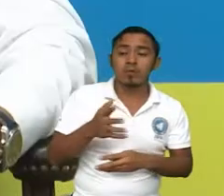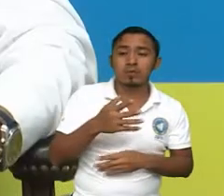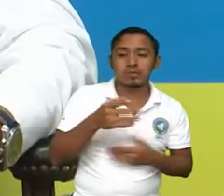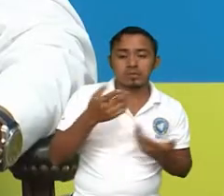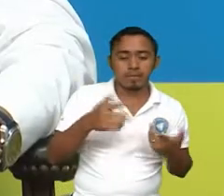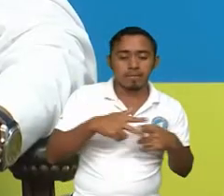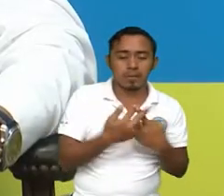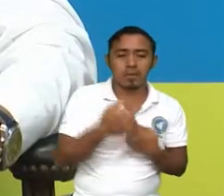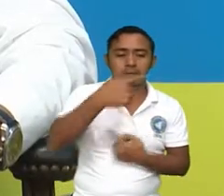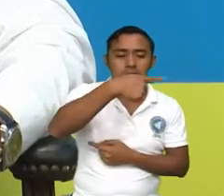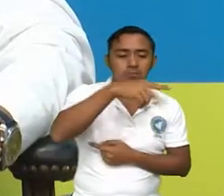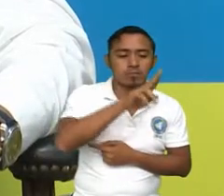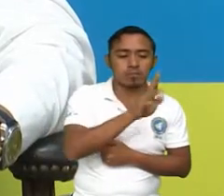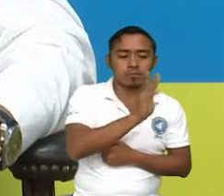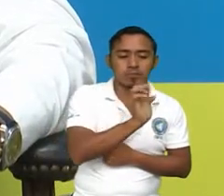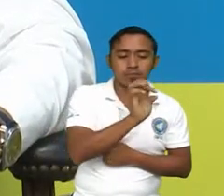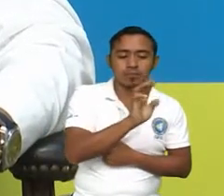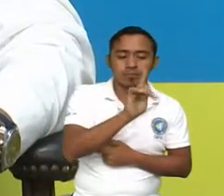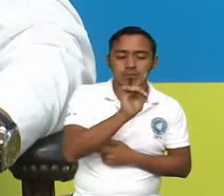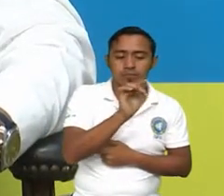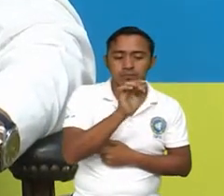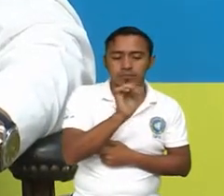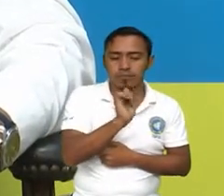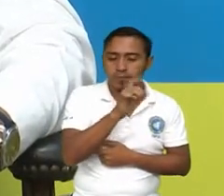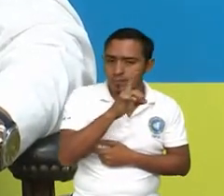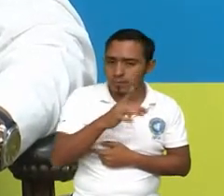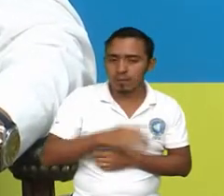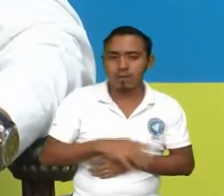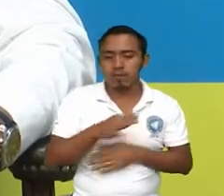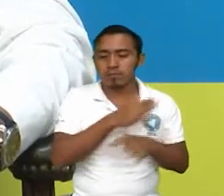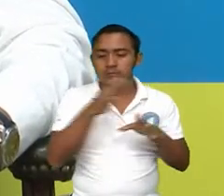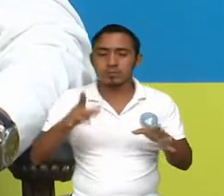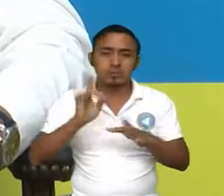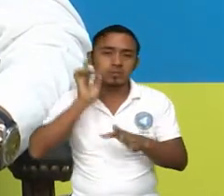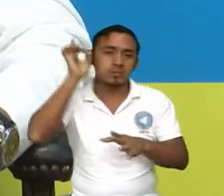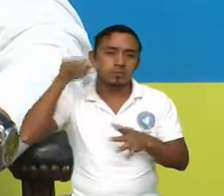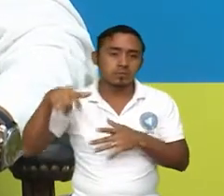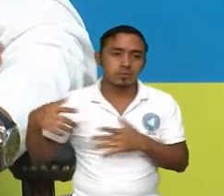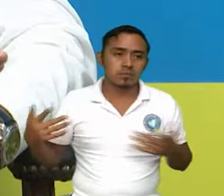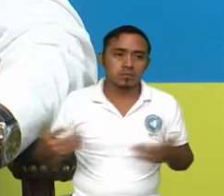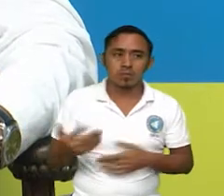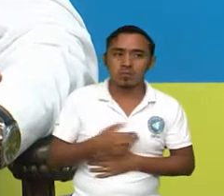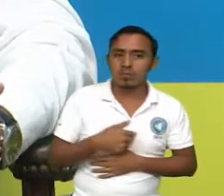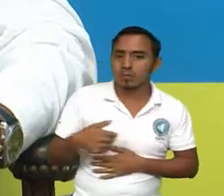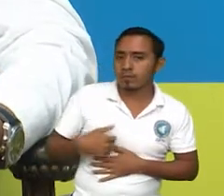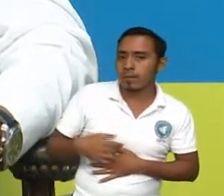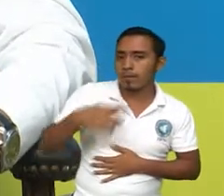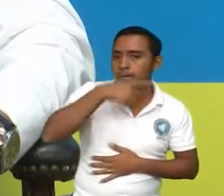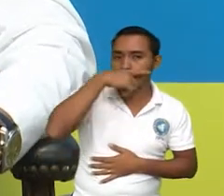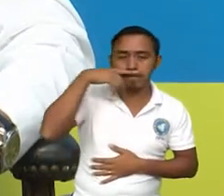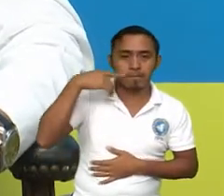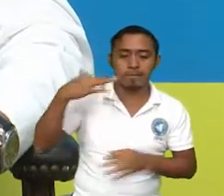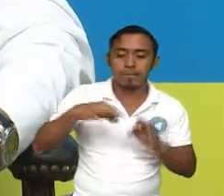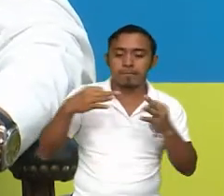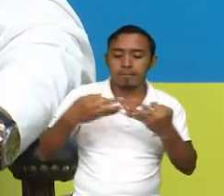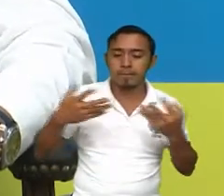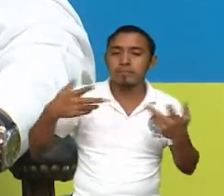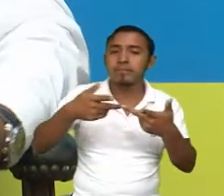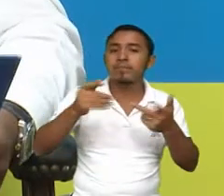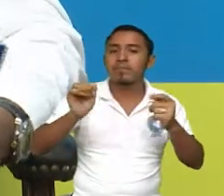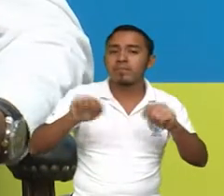es que los niños vienen creciendo pero como lo podemos notar nosotros también como padres de familia de que nuestro hijo